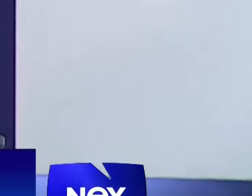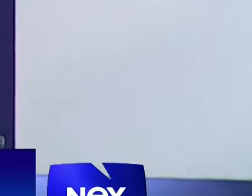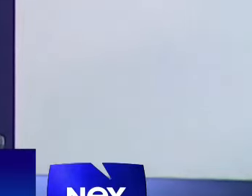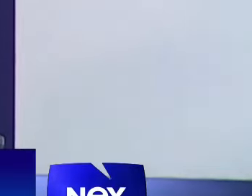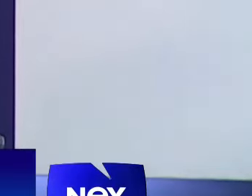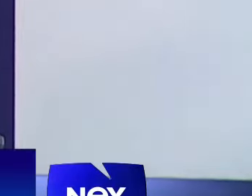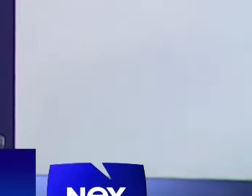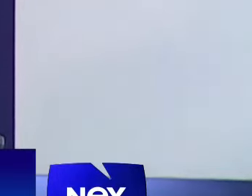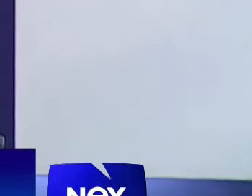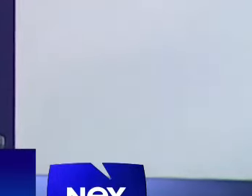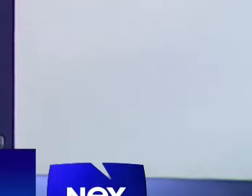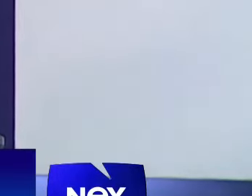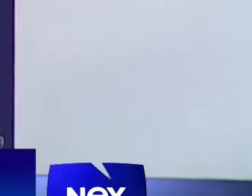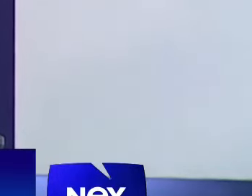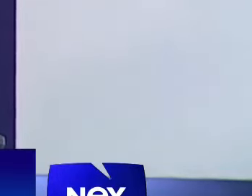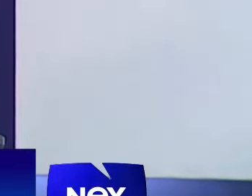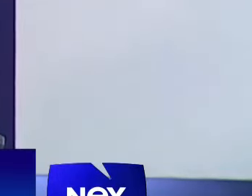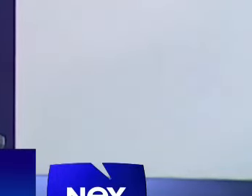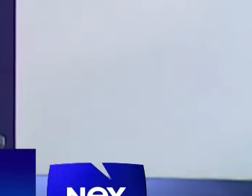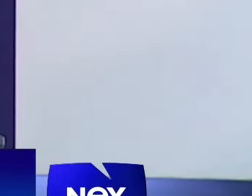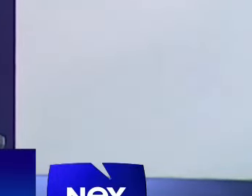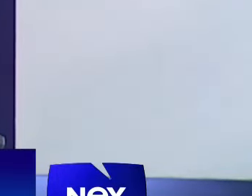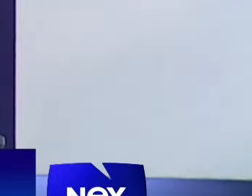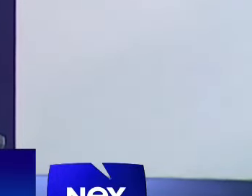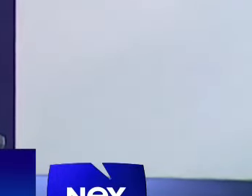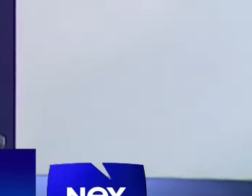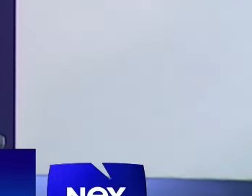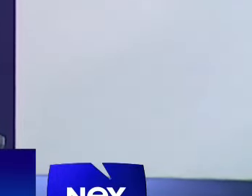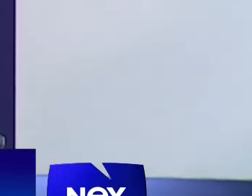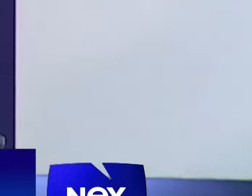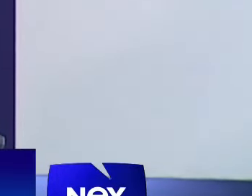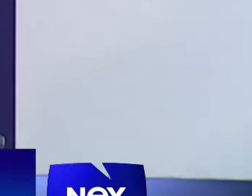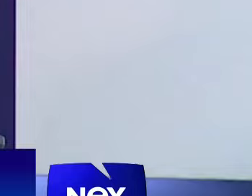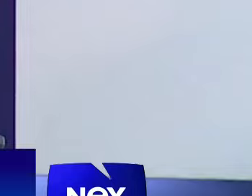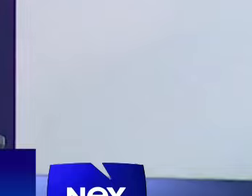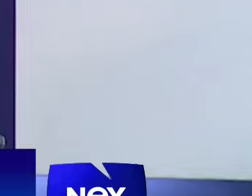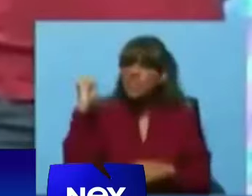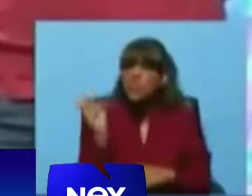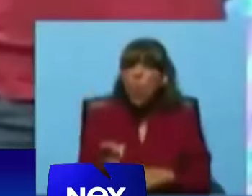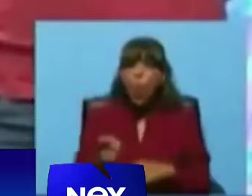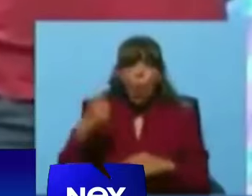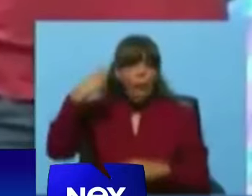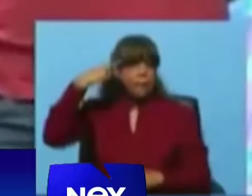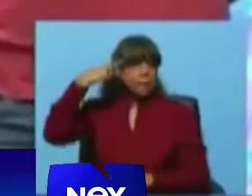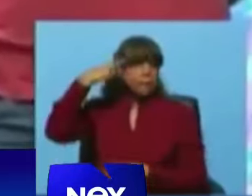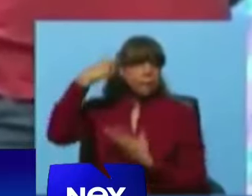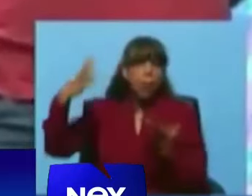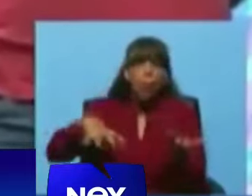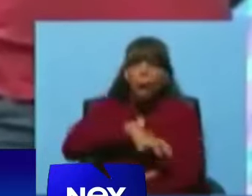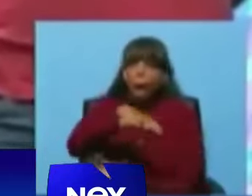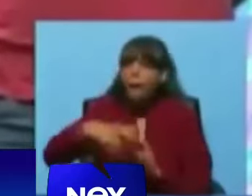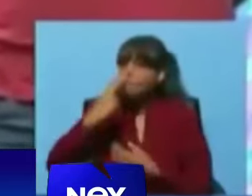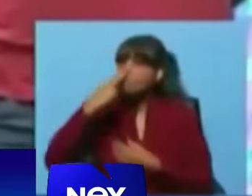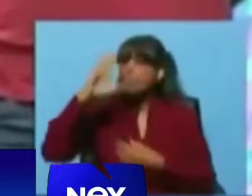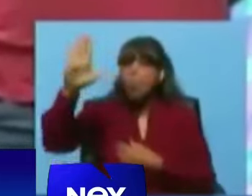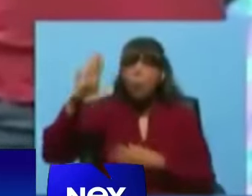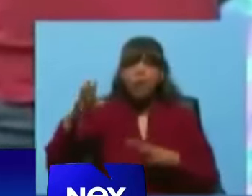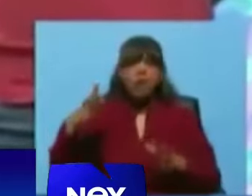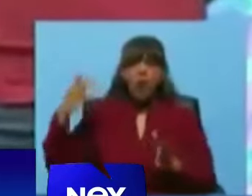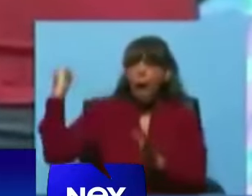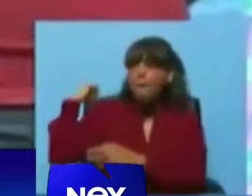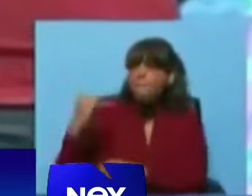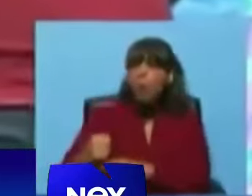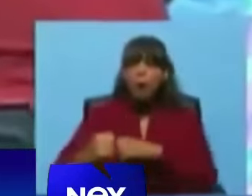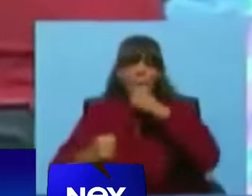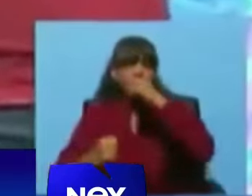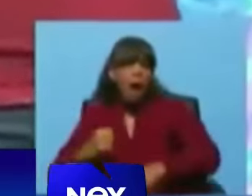pueda quedar en Panamá si esa es la cuota de sacrificio que Panamá tiene que hacer poniendo nuestro suelo para que este